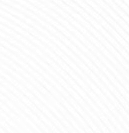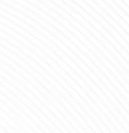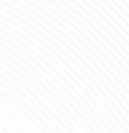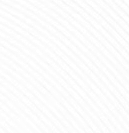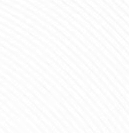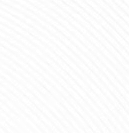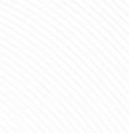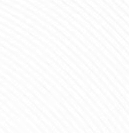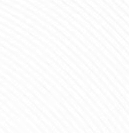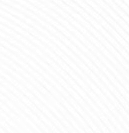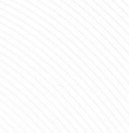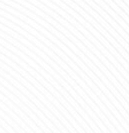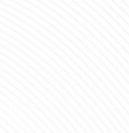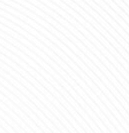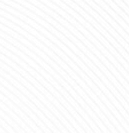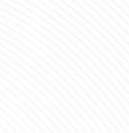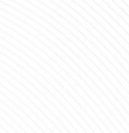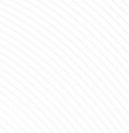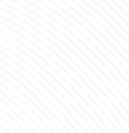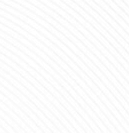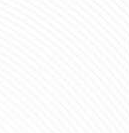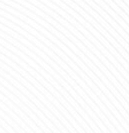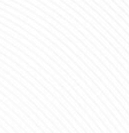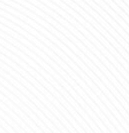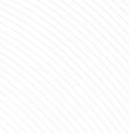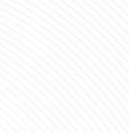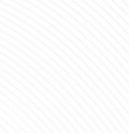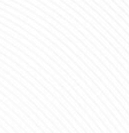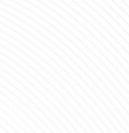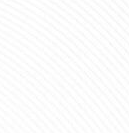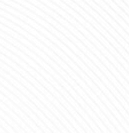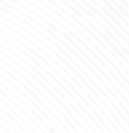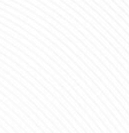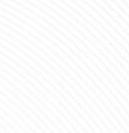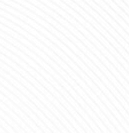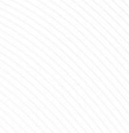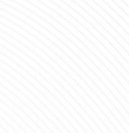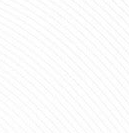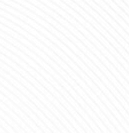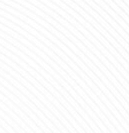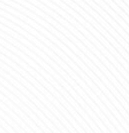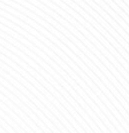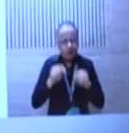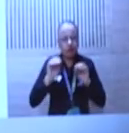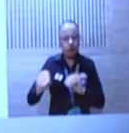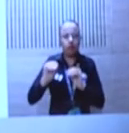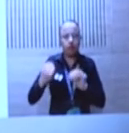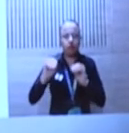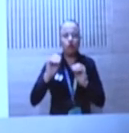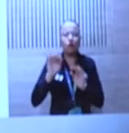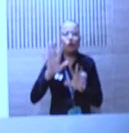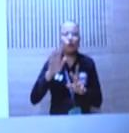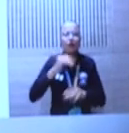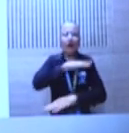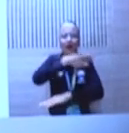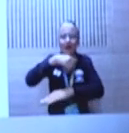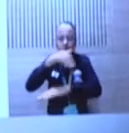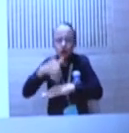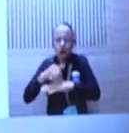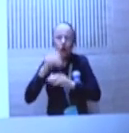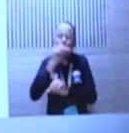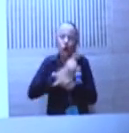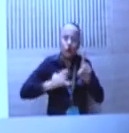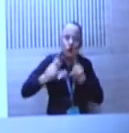de saberes y competencias para que sean profesionales en gestión cultural y patrimonial y monten proyectos Yo creo que el principal